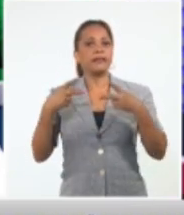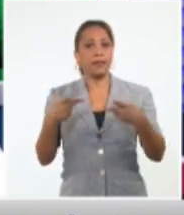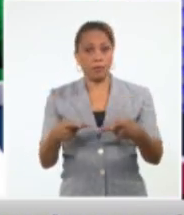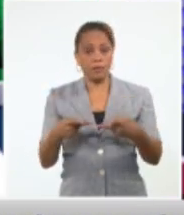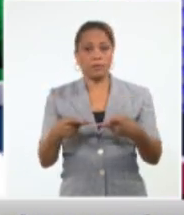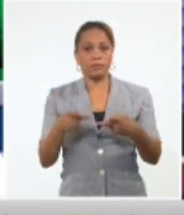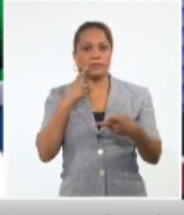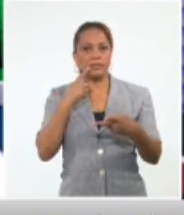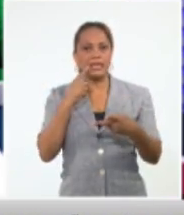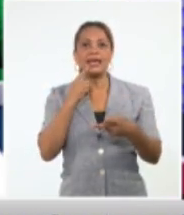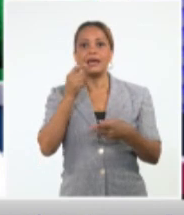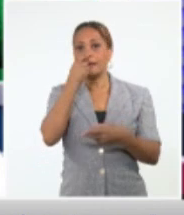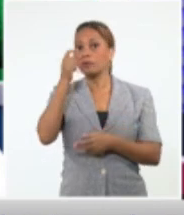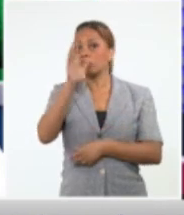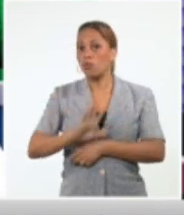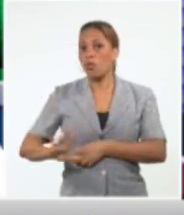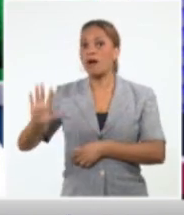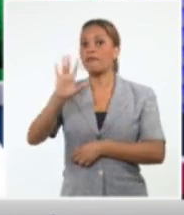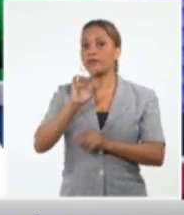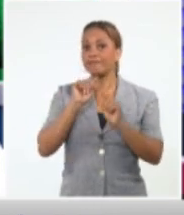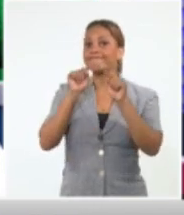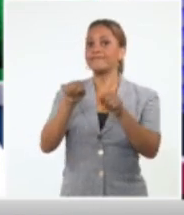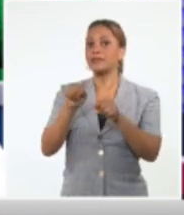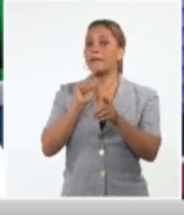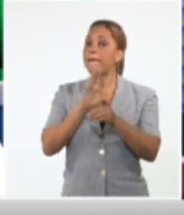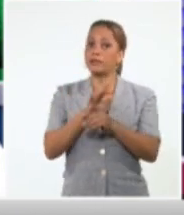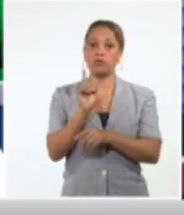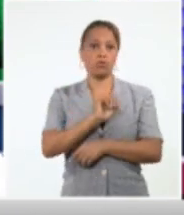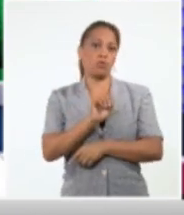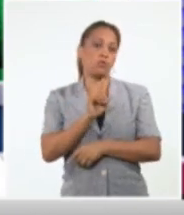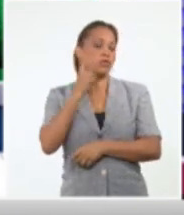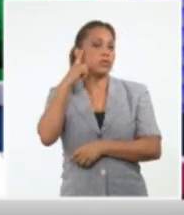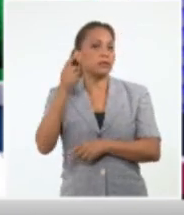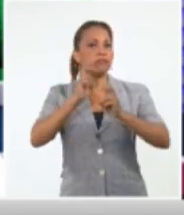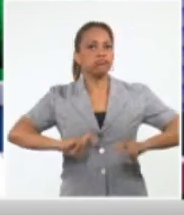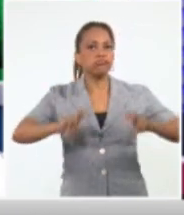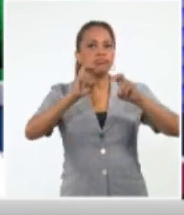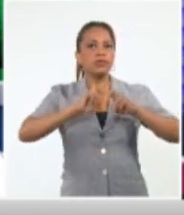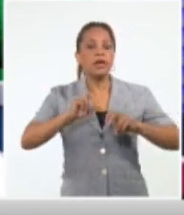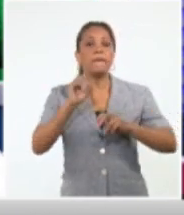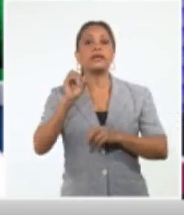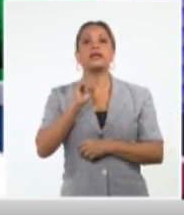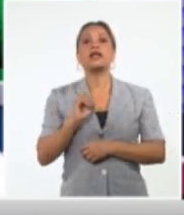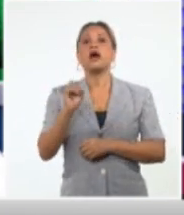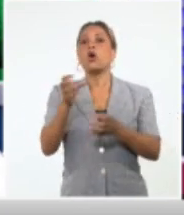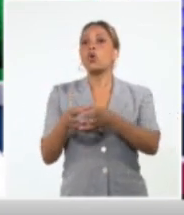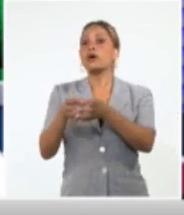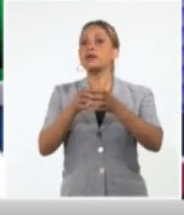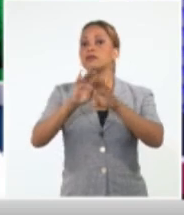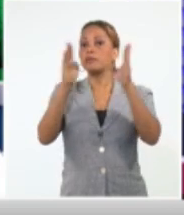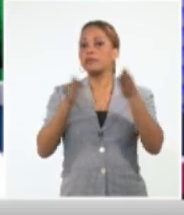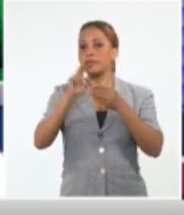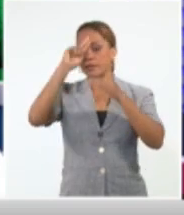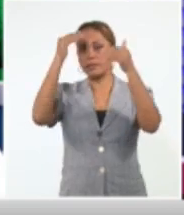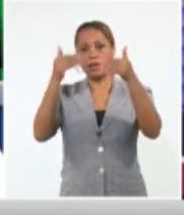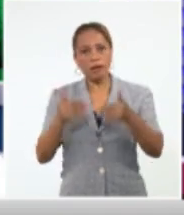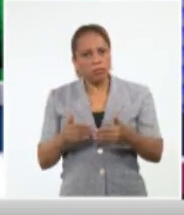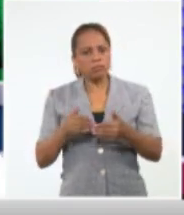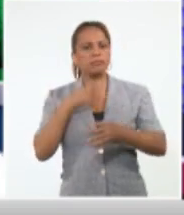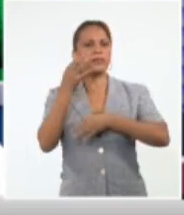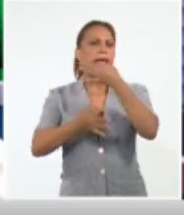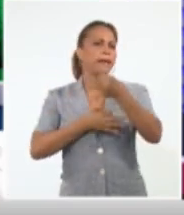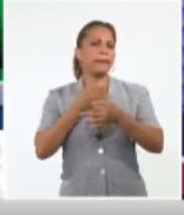en Sudáfrica como tal, y ya la Organización Mundial de la Salud la